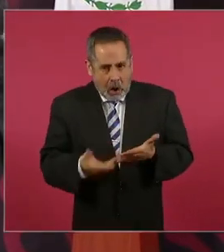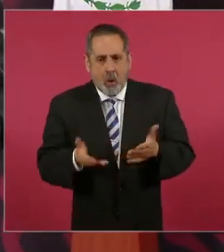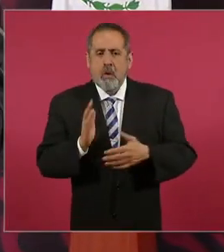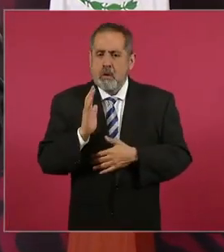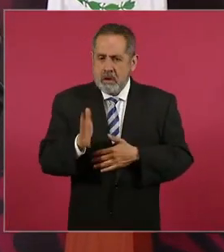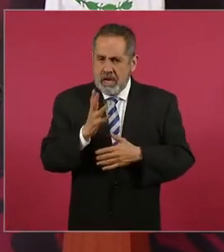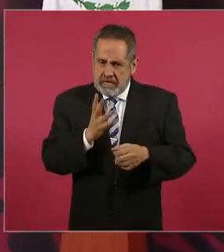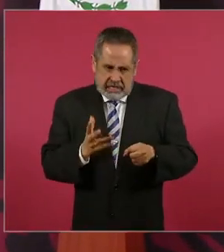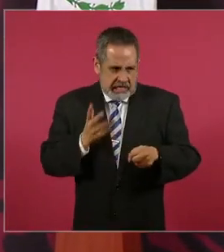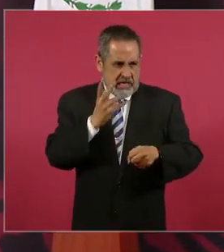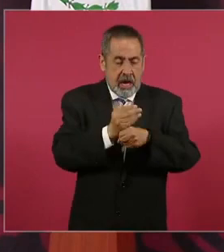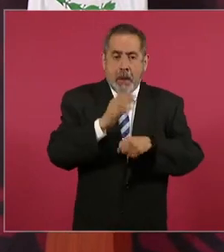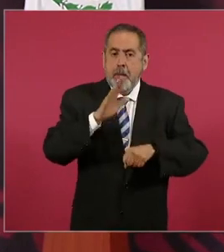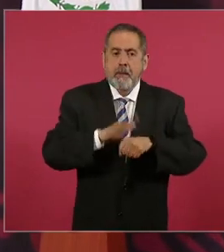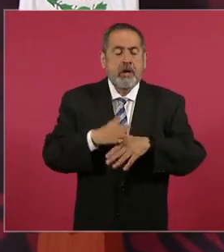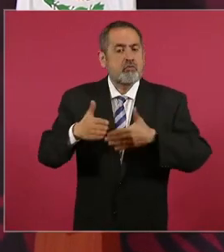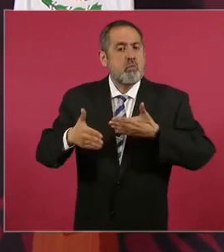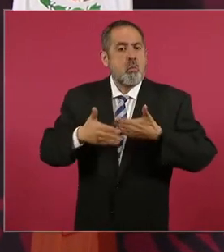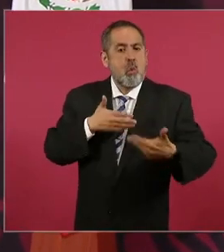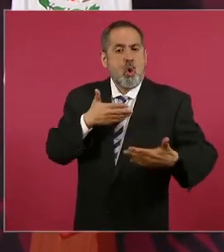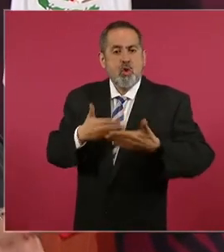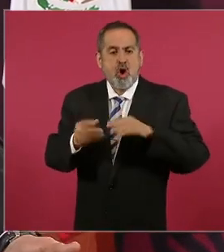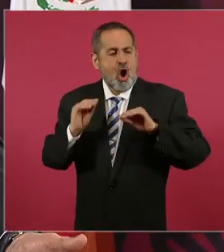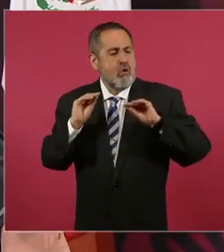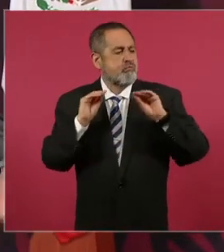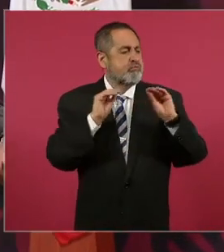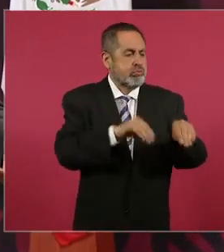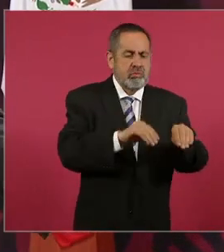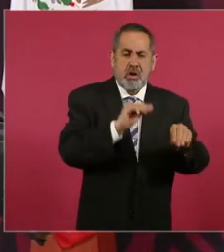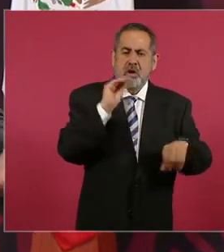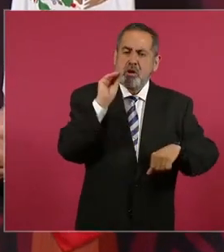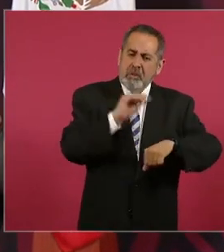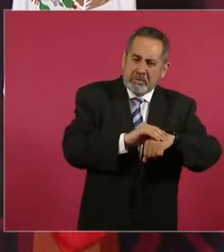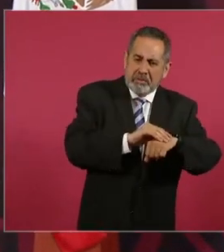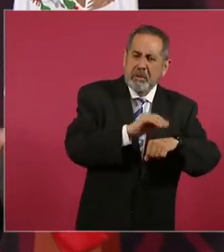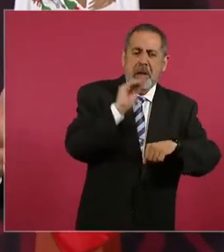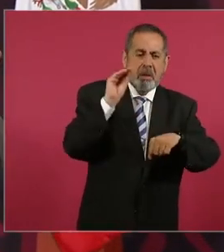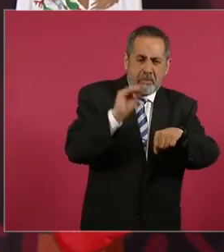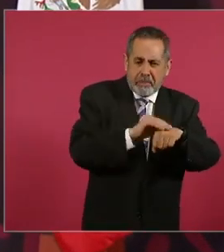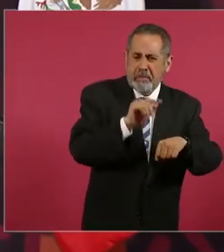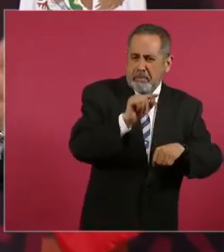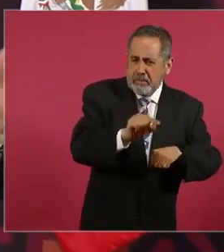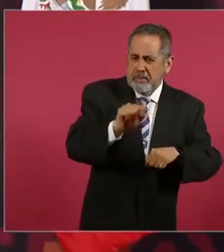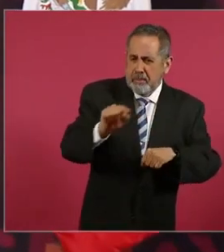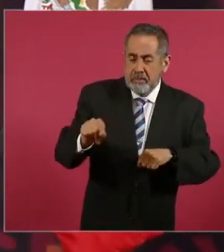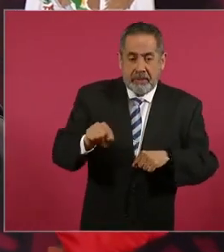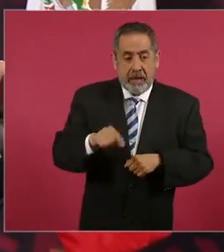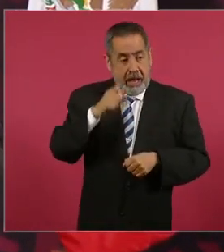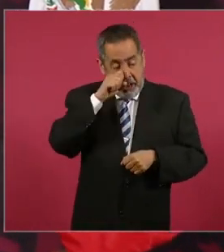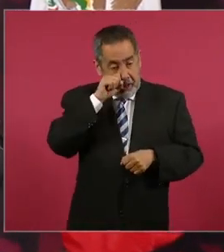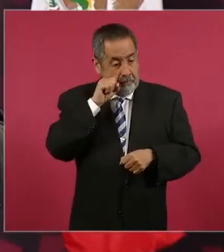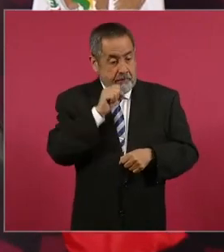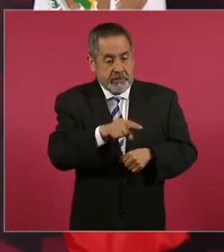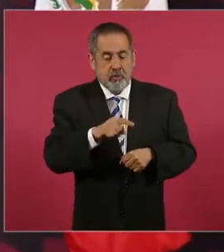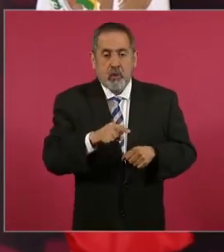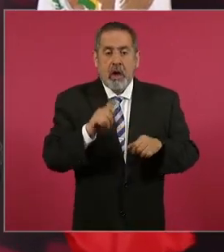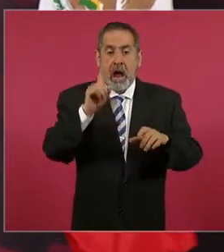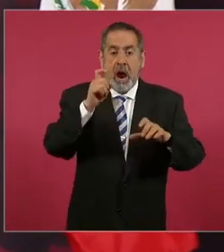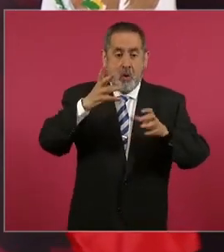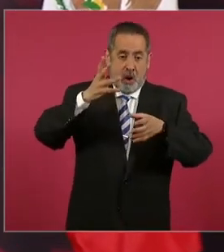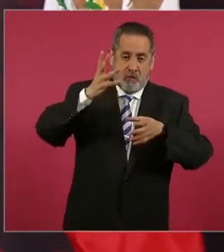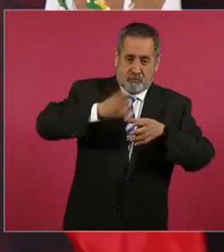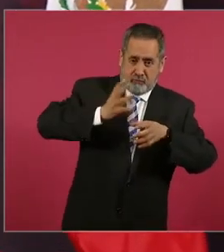equipos modernos para que con la misma agua y